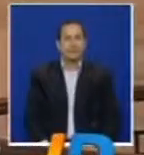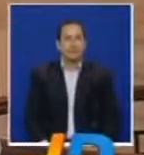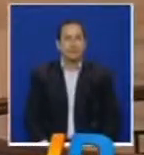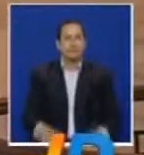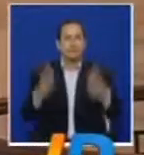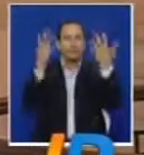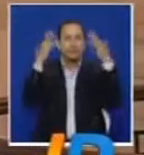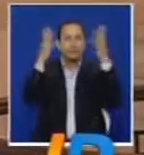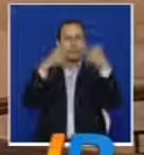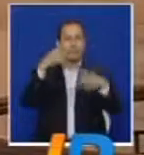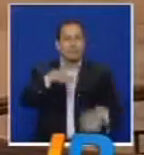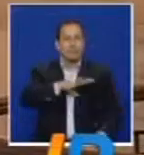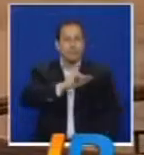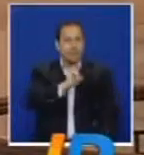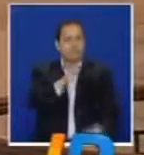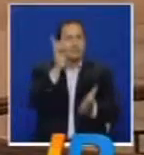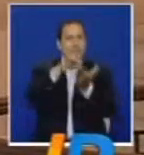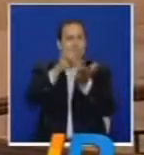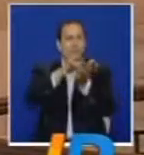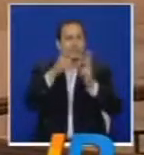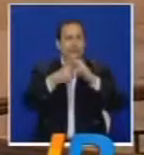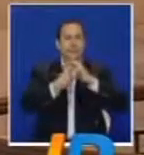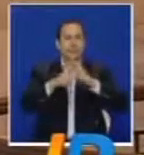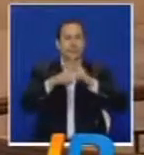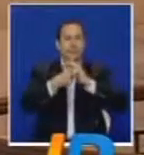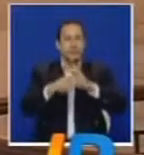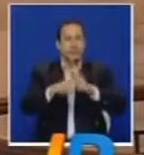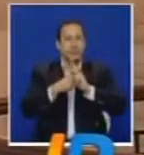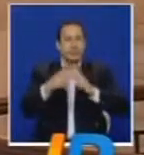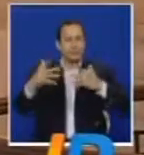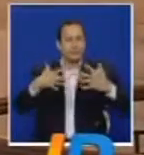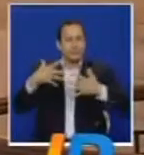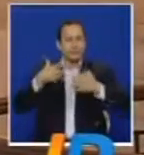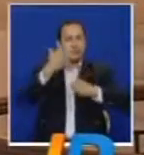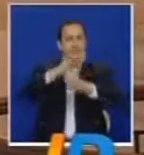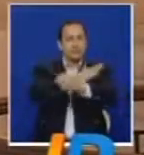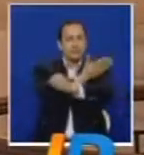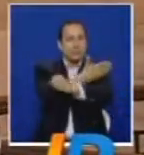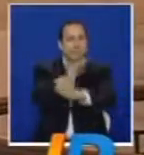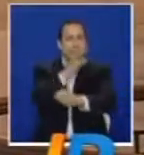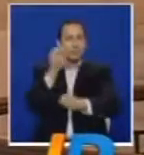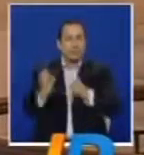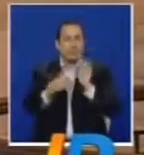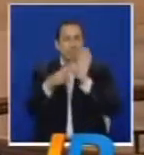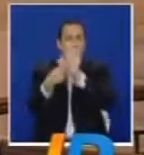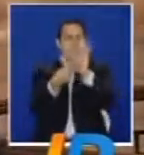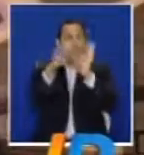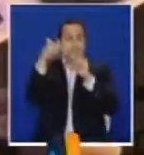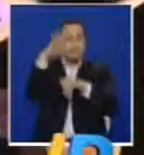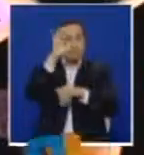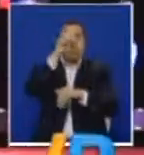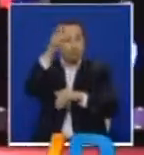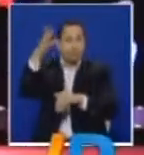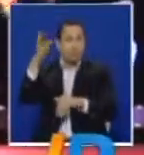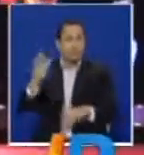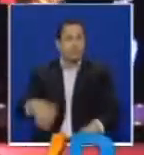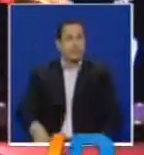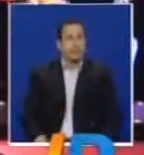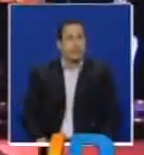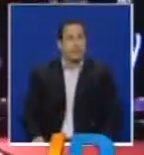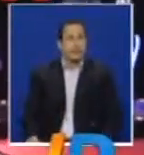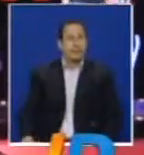Artistas de nuestra ciudad podrán participar de un taller de teatro musical con uno de los más representativos exponentes de este género.